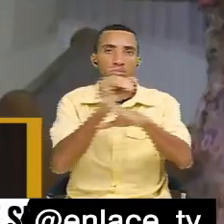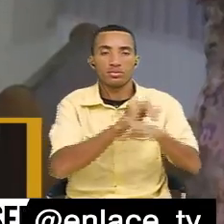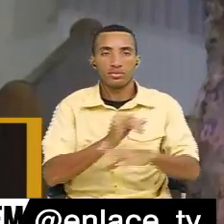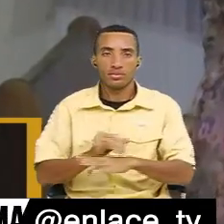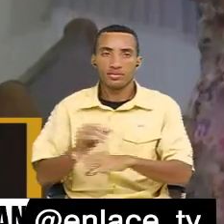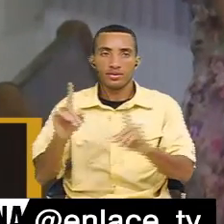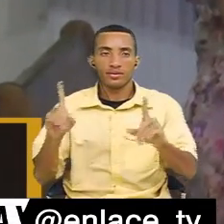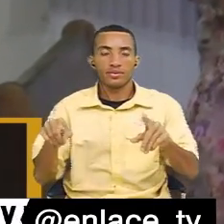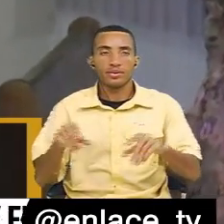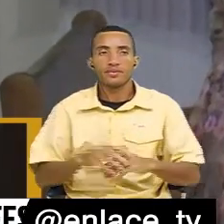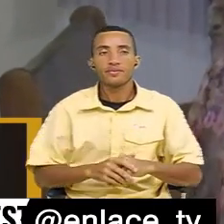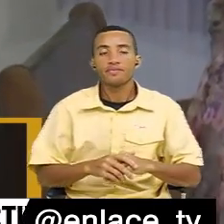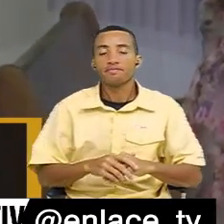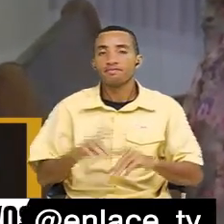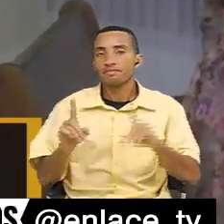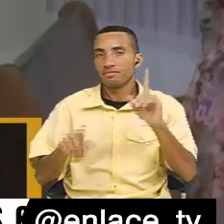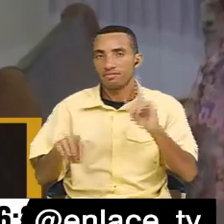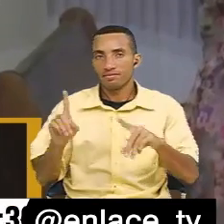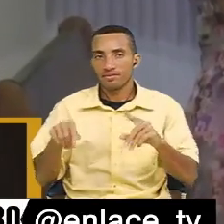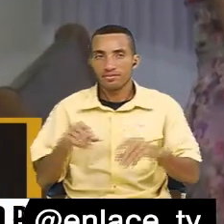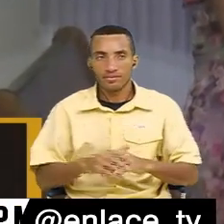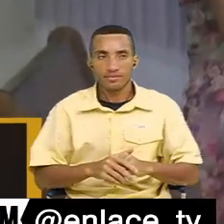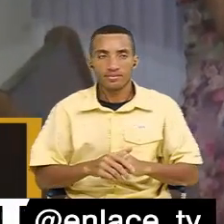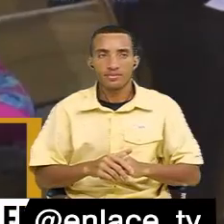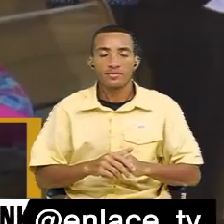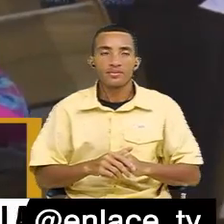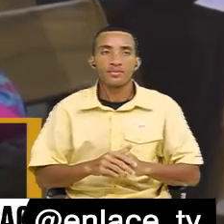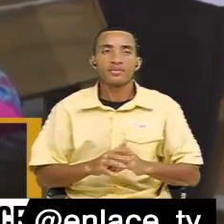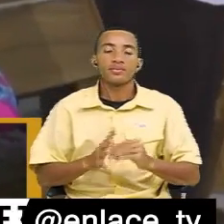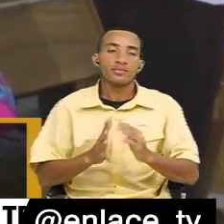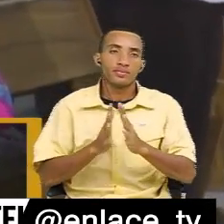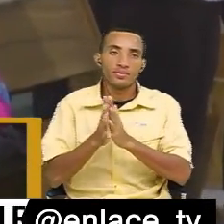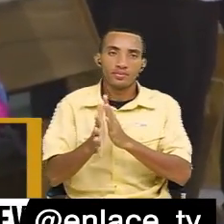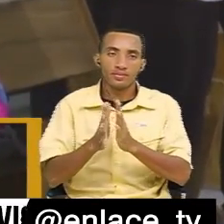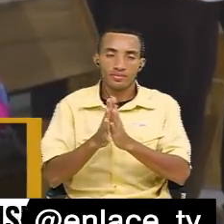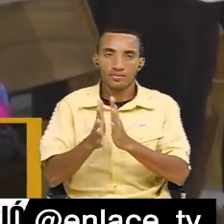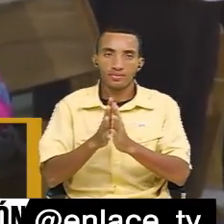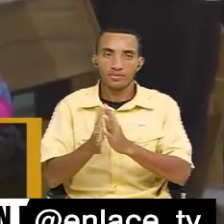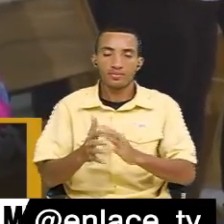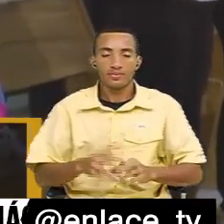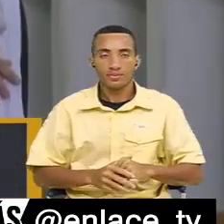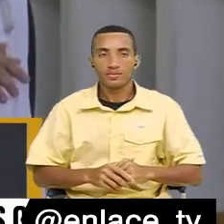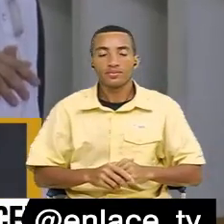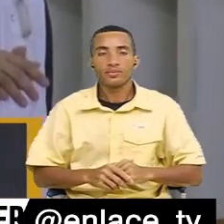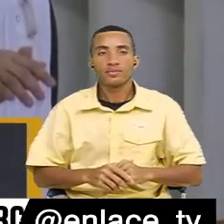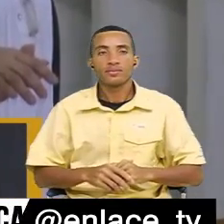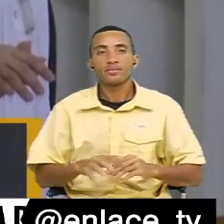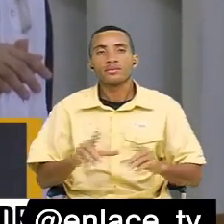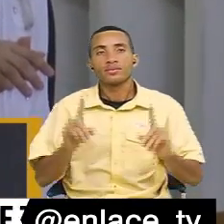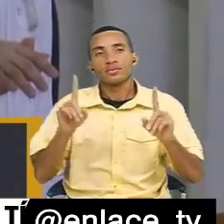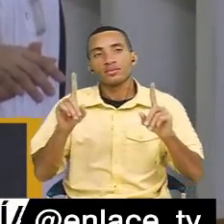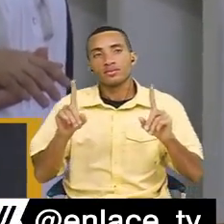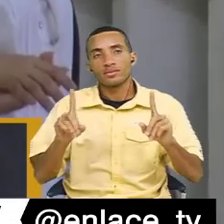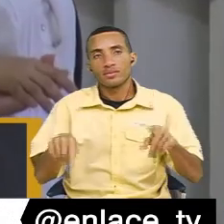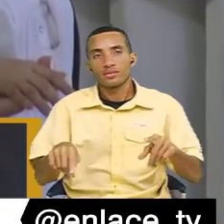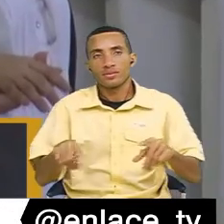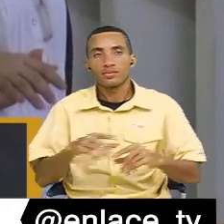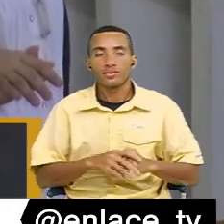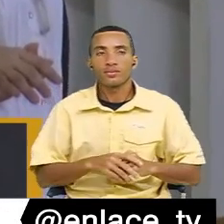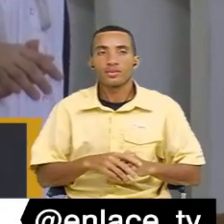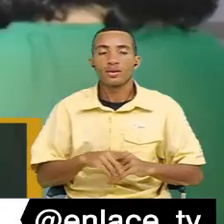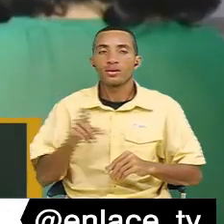como patrona, la nuestra, pero también la han asumido como una de las devociones fuertes en nuestra